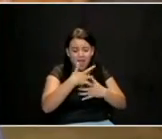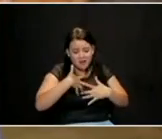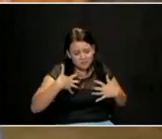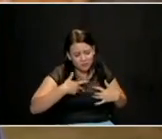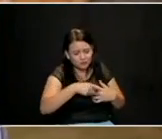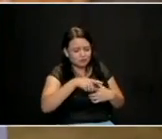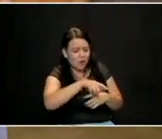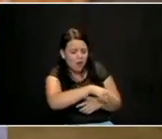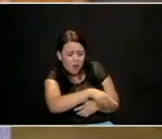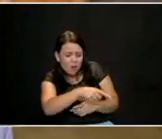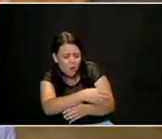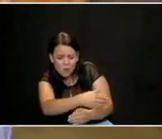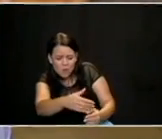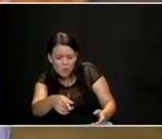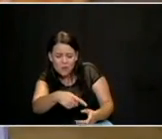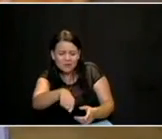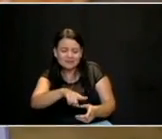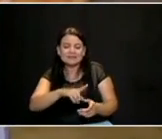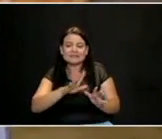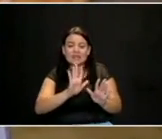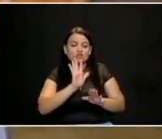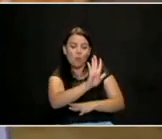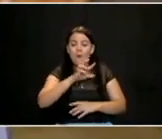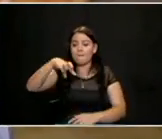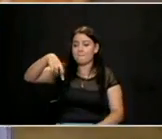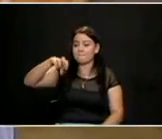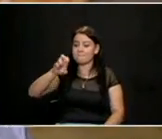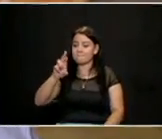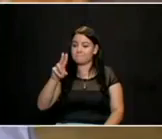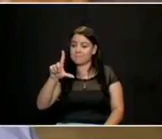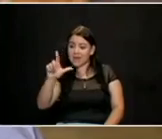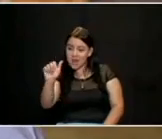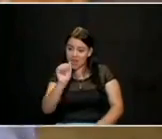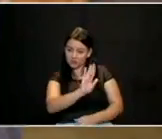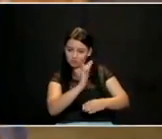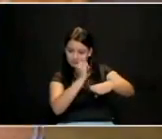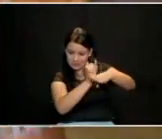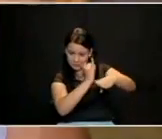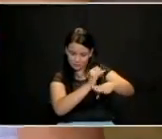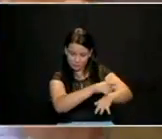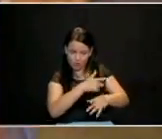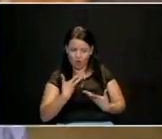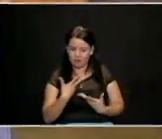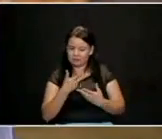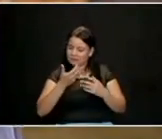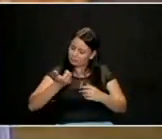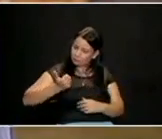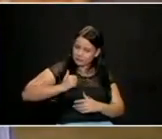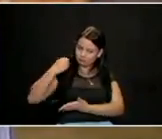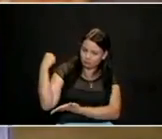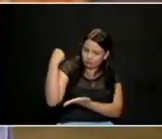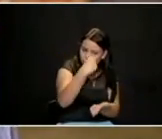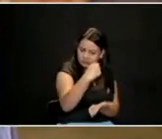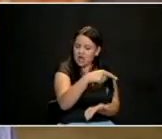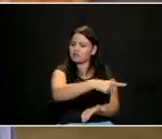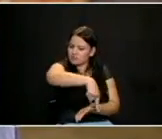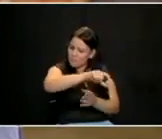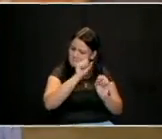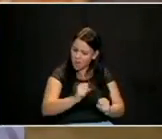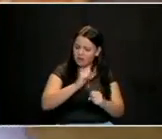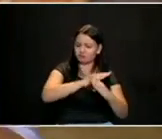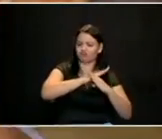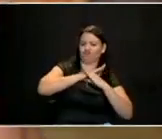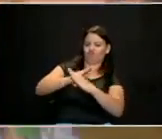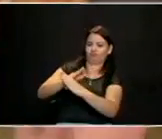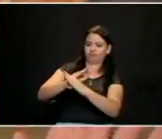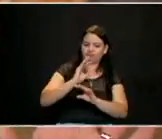está en La Perla. Tenemos que hacer más eficiente ese recurso. Tenemos que aprovechar, fortalecer una red de protección animal, una